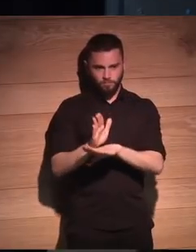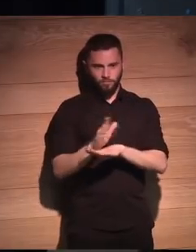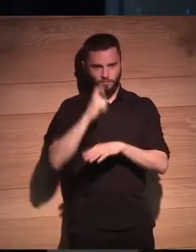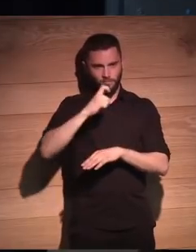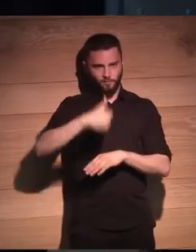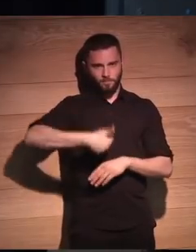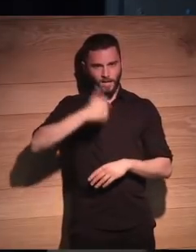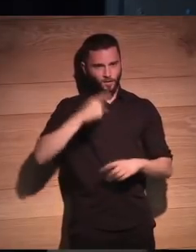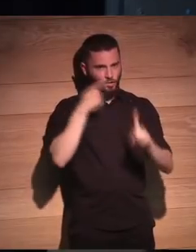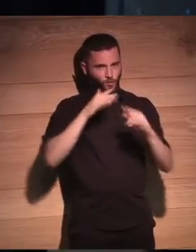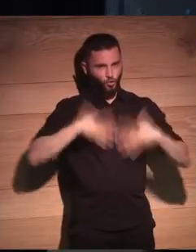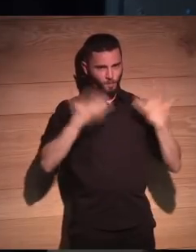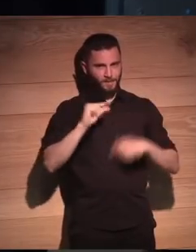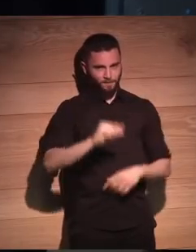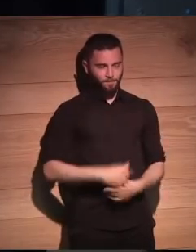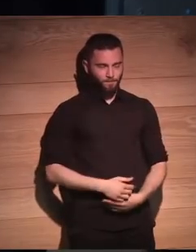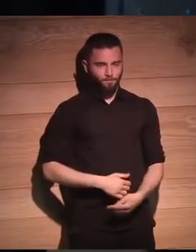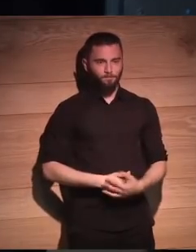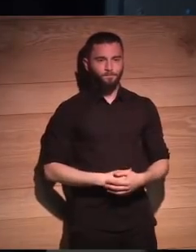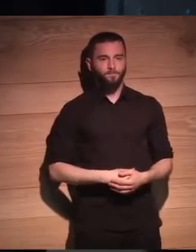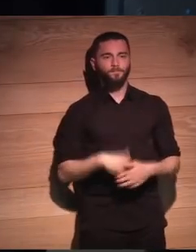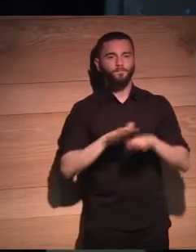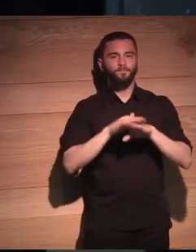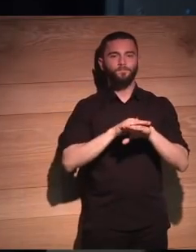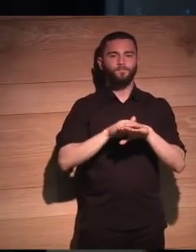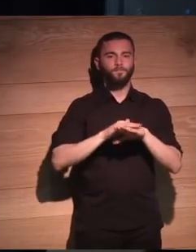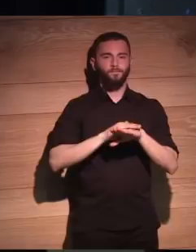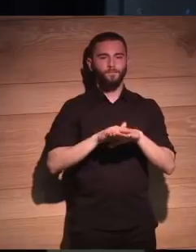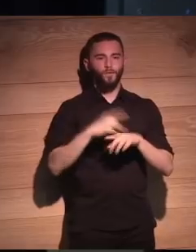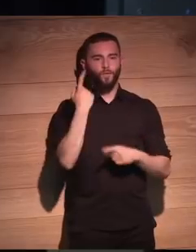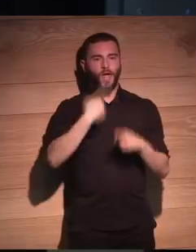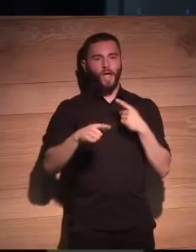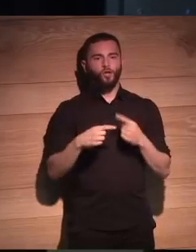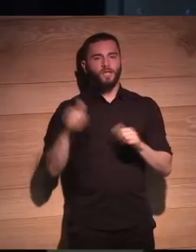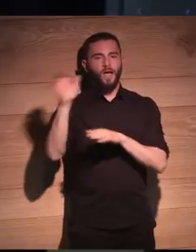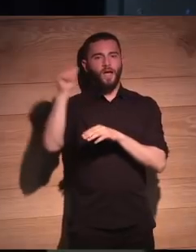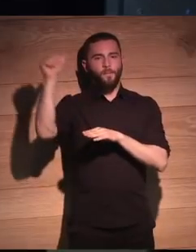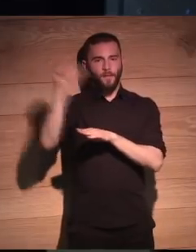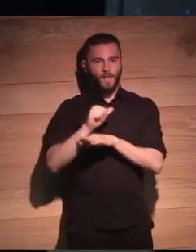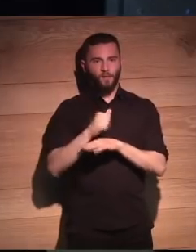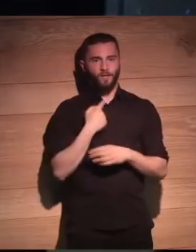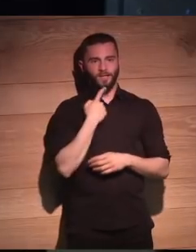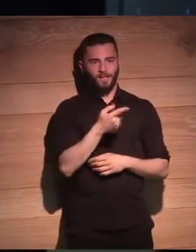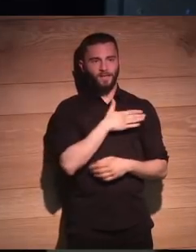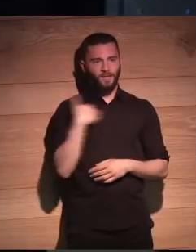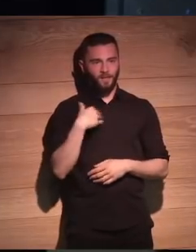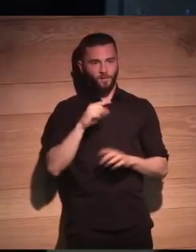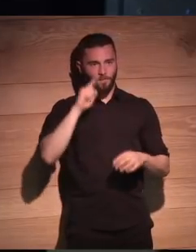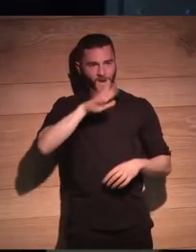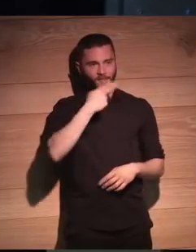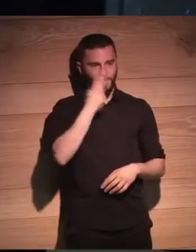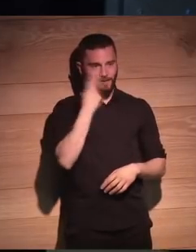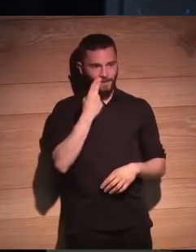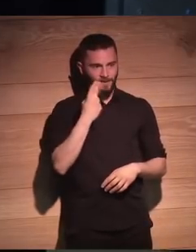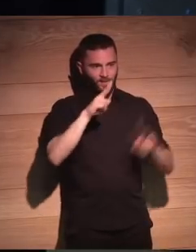para que haya más sorpresa. Perdona que te Sí. interrumpa, pero quería decir una cosa de, Interrumpe de las cuando quieras. películas Sí, que me es que parece, vamos a seguir hablando me de parece cine y vais a interesante. intervenir todos, Y además por